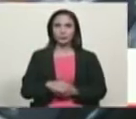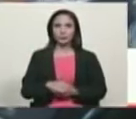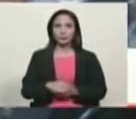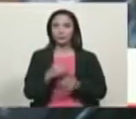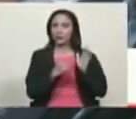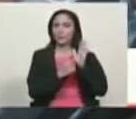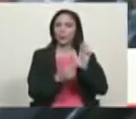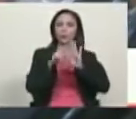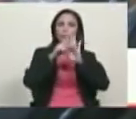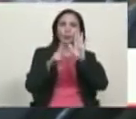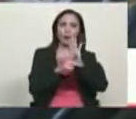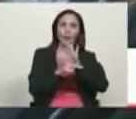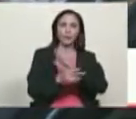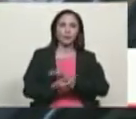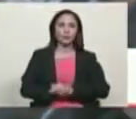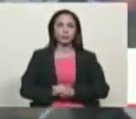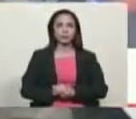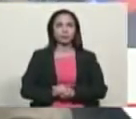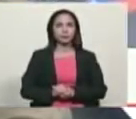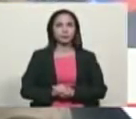transmitieron el programa de Salvados.